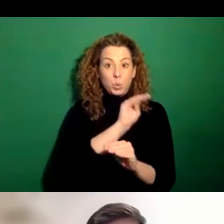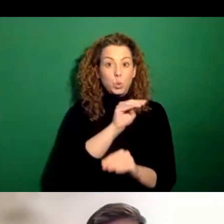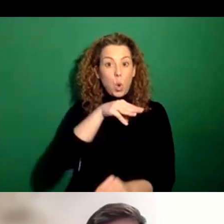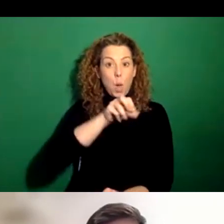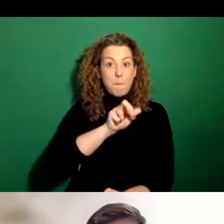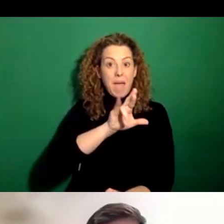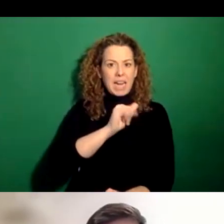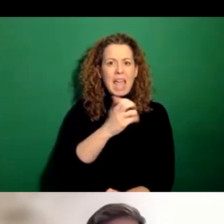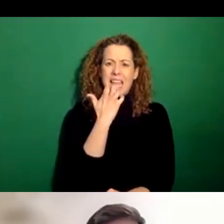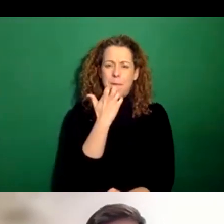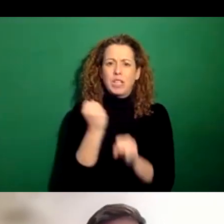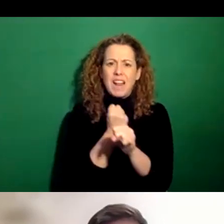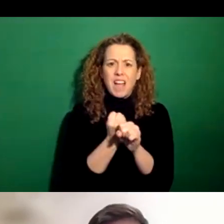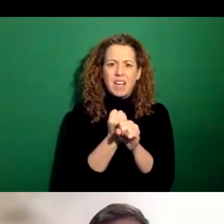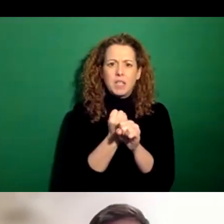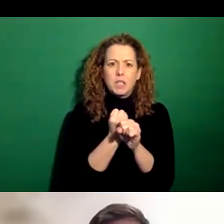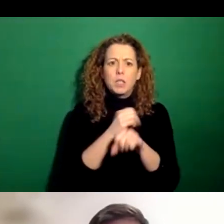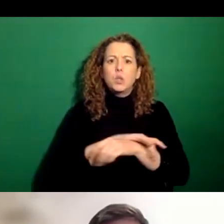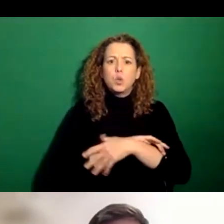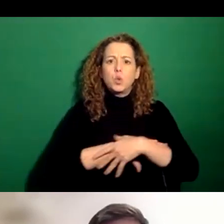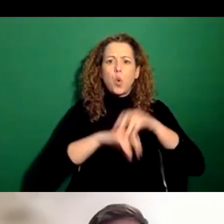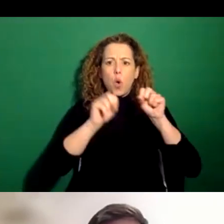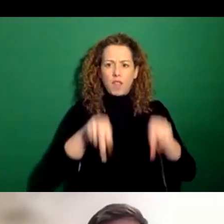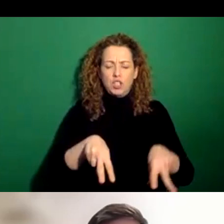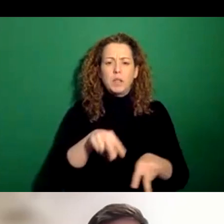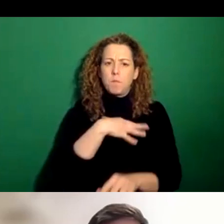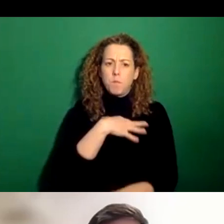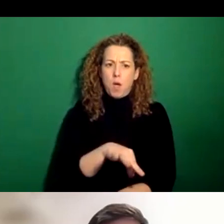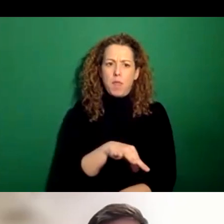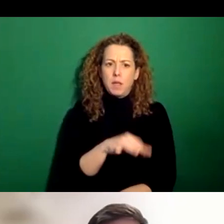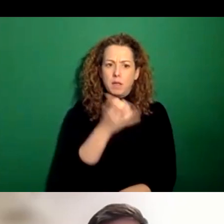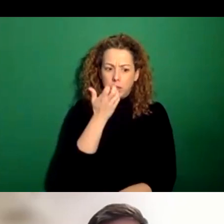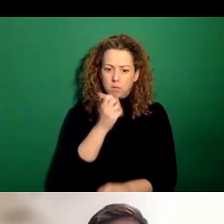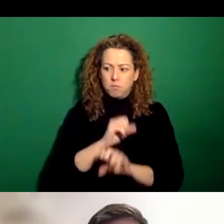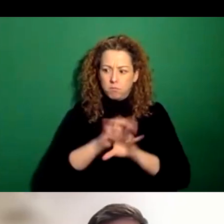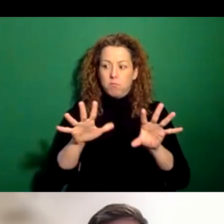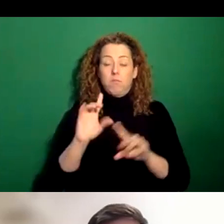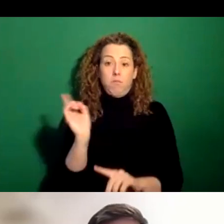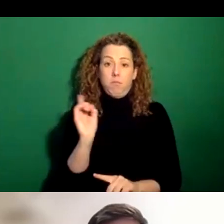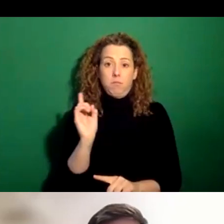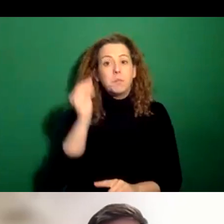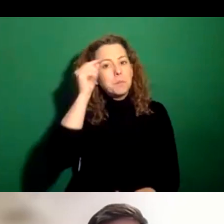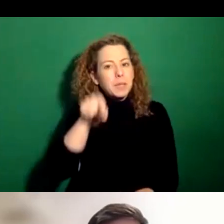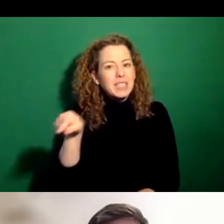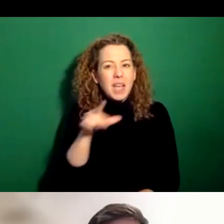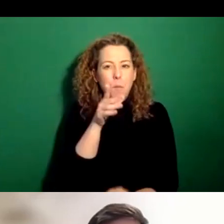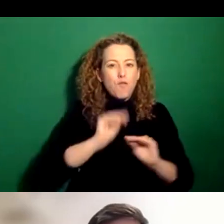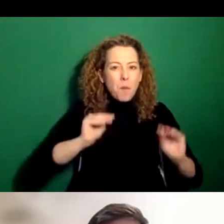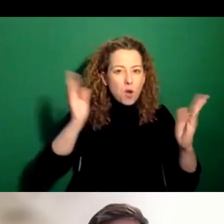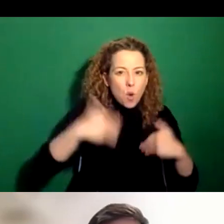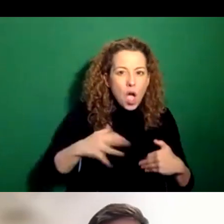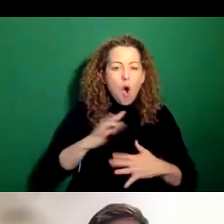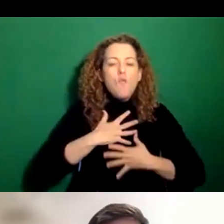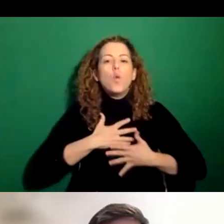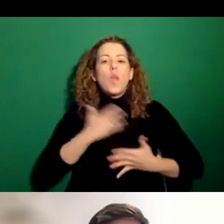ejemplo de que se puede trabajar sin sujeciones. El hecho de que no se extienda más rápido, ¿qué pensáis? ¿Es falta de formación o de